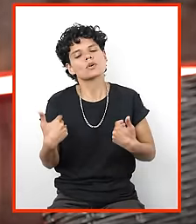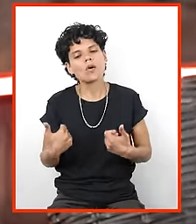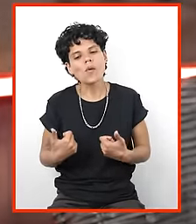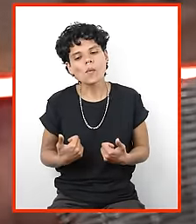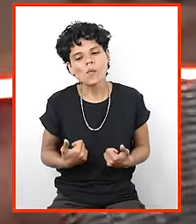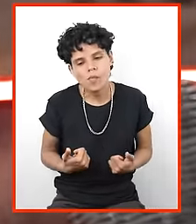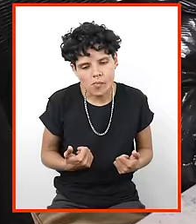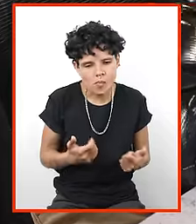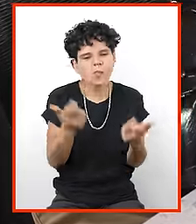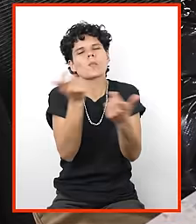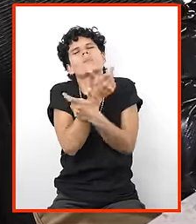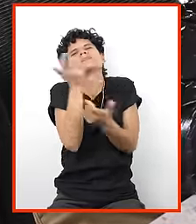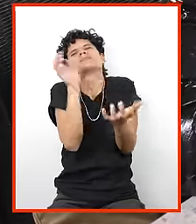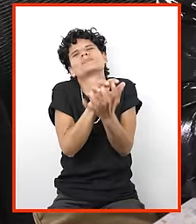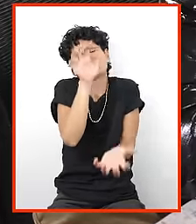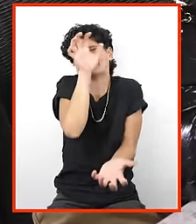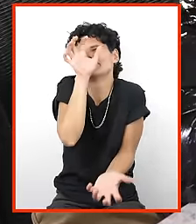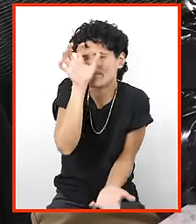apruebo.